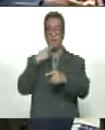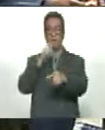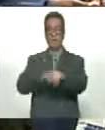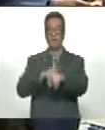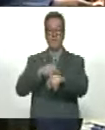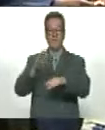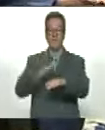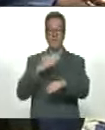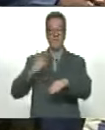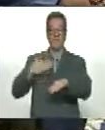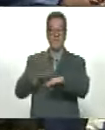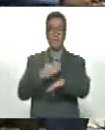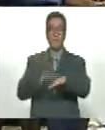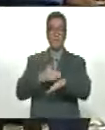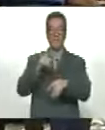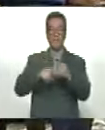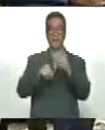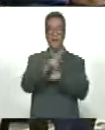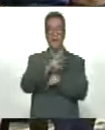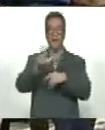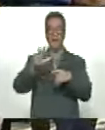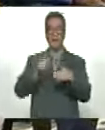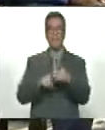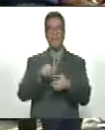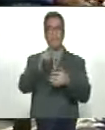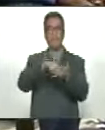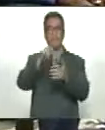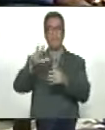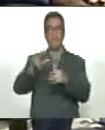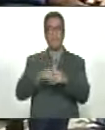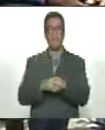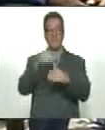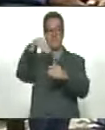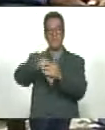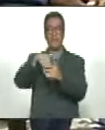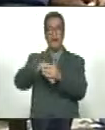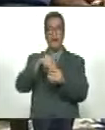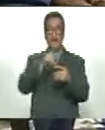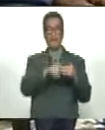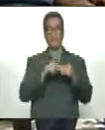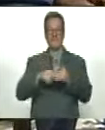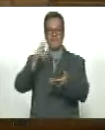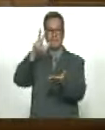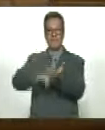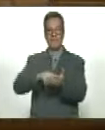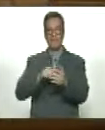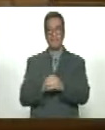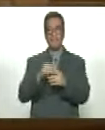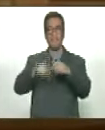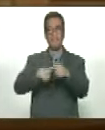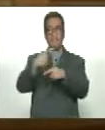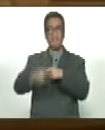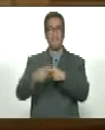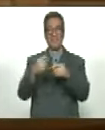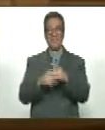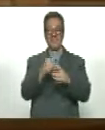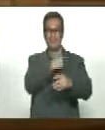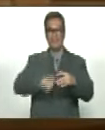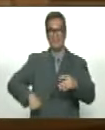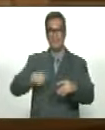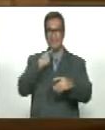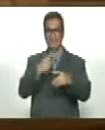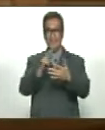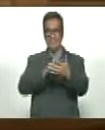día jueves 14 de noviembre de 2023. Una vez leída y sometida a votación, resultó aprobada. A continuación, el presidente ordenó